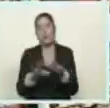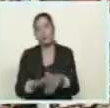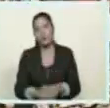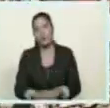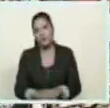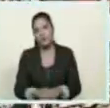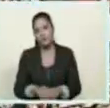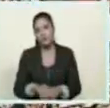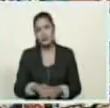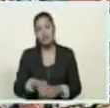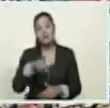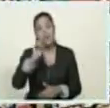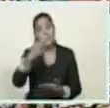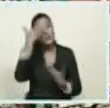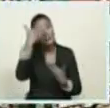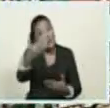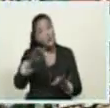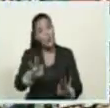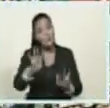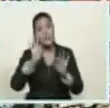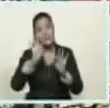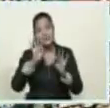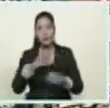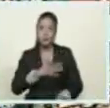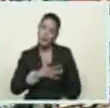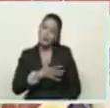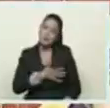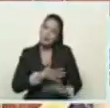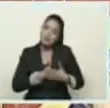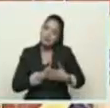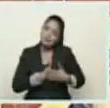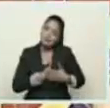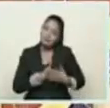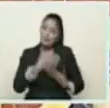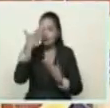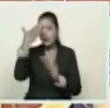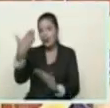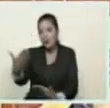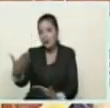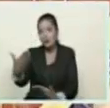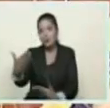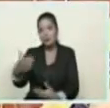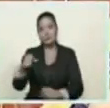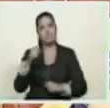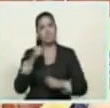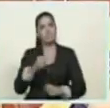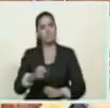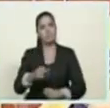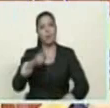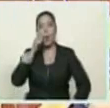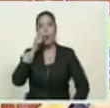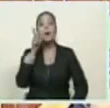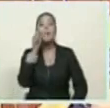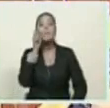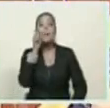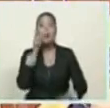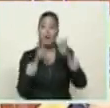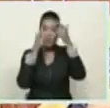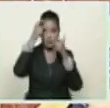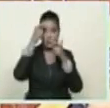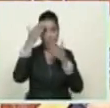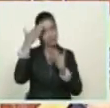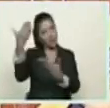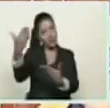quiero darle un saludo también muy especial desde mi corazón al roble de los llanos jugo de los reyes sabe